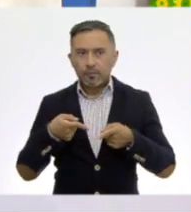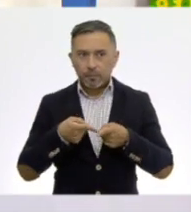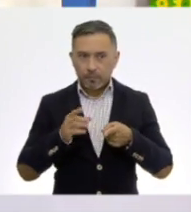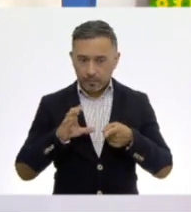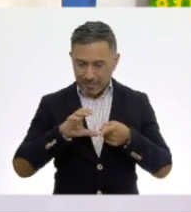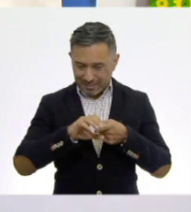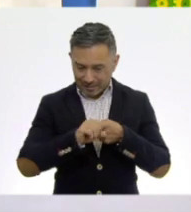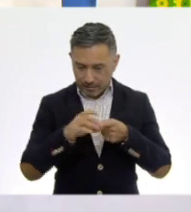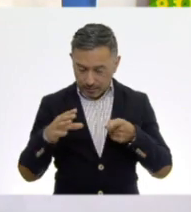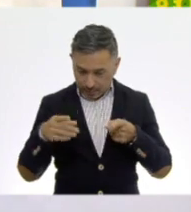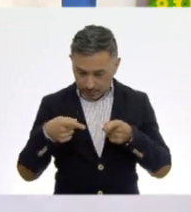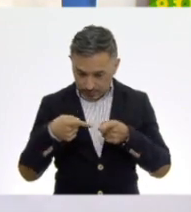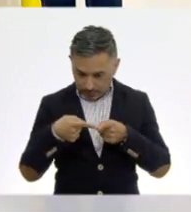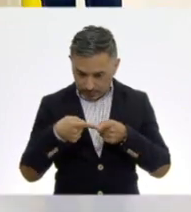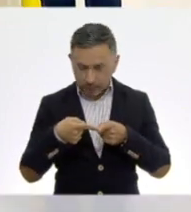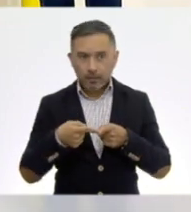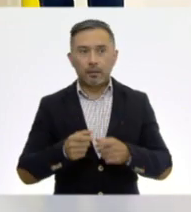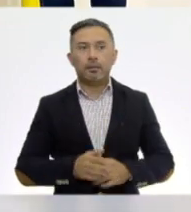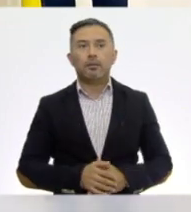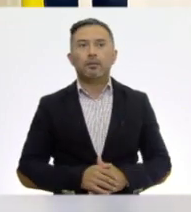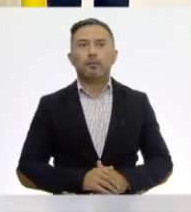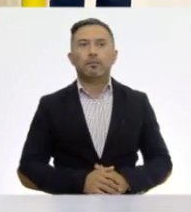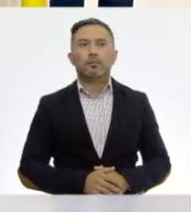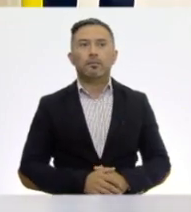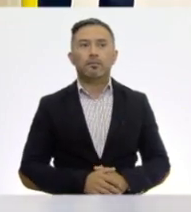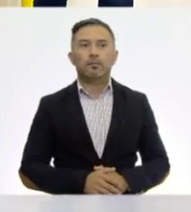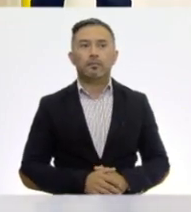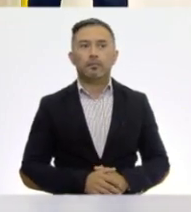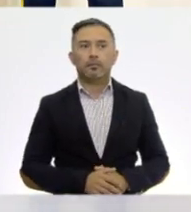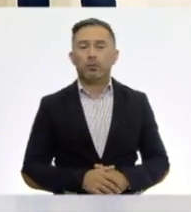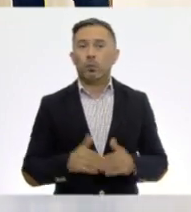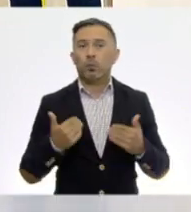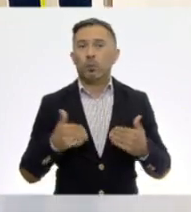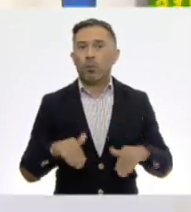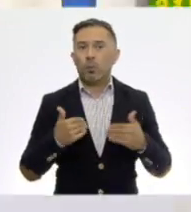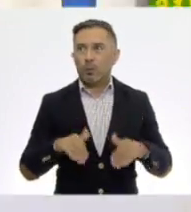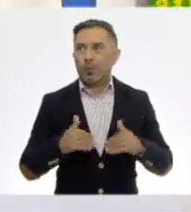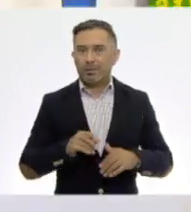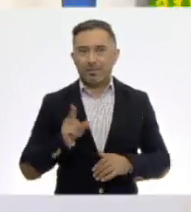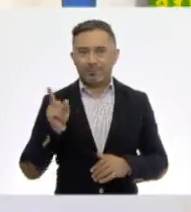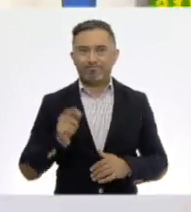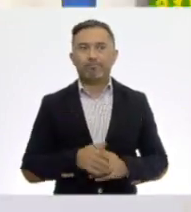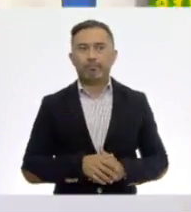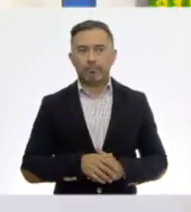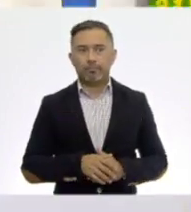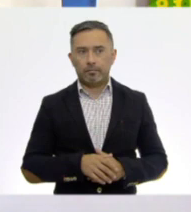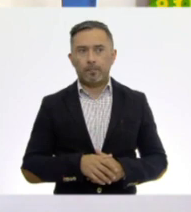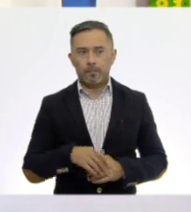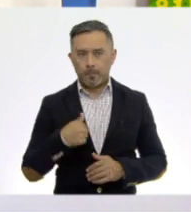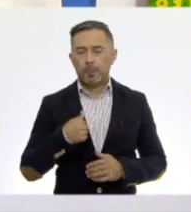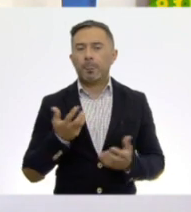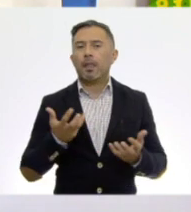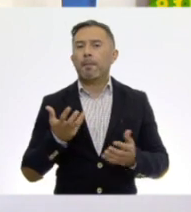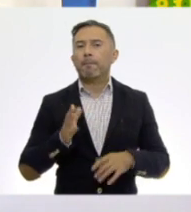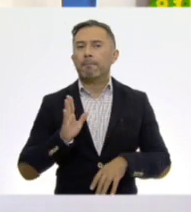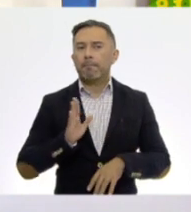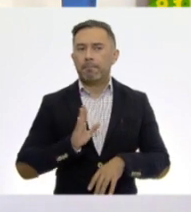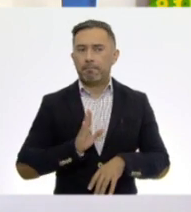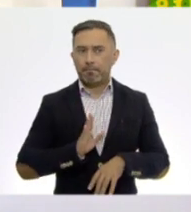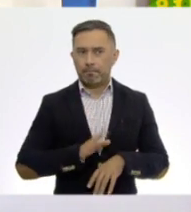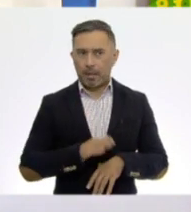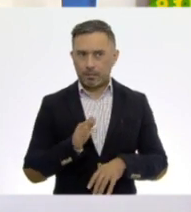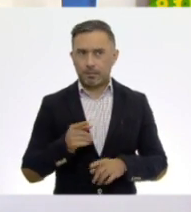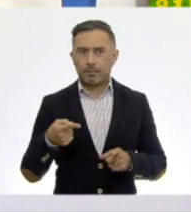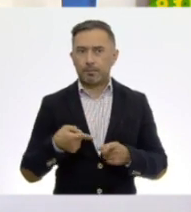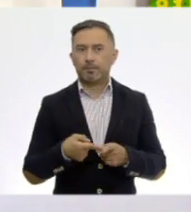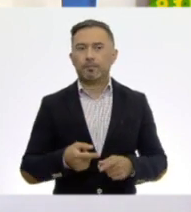que... Y fíjate cómo tiene que... De hecho, aquí tenemos... Uy, ya se comenzó figura. A desarmar. Lo voy a hacer más acá. Ah, muy bien, muy bien, muy